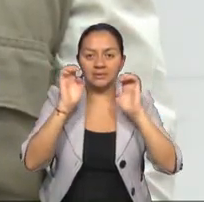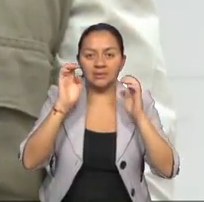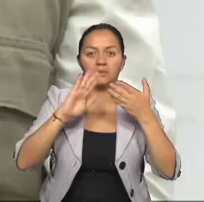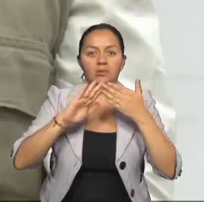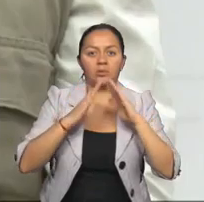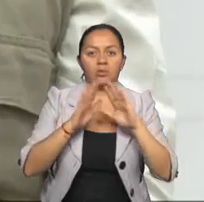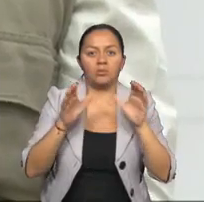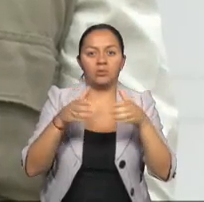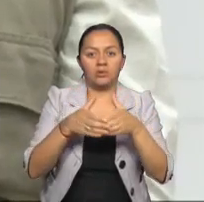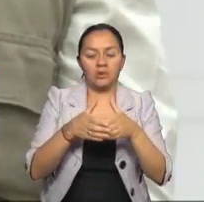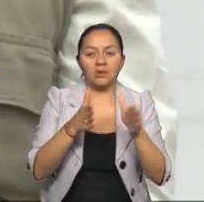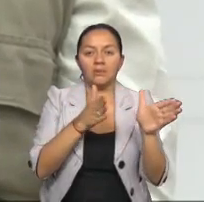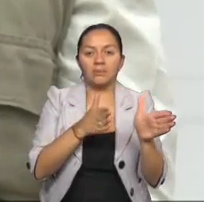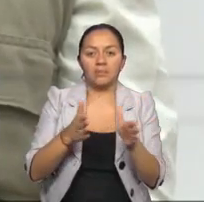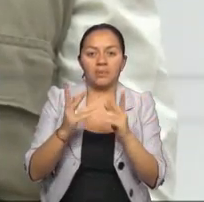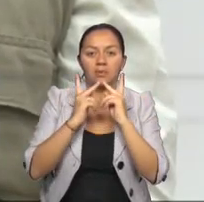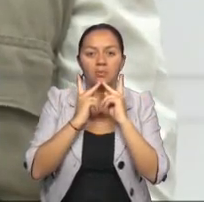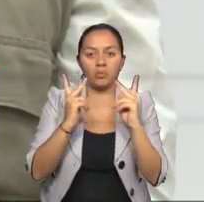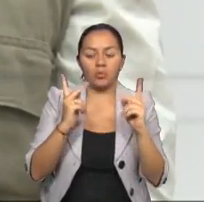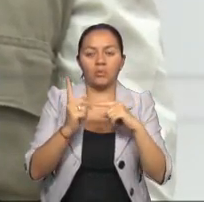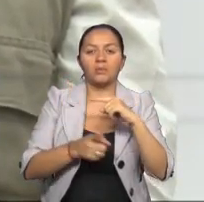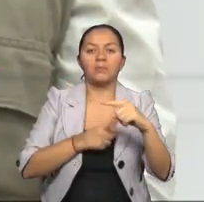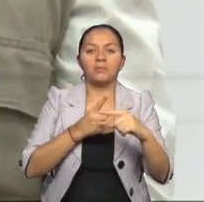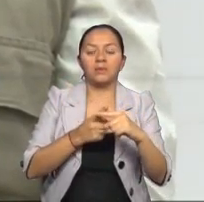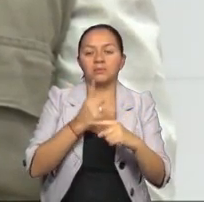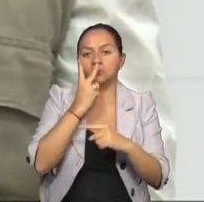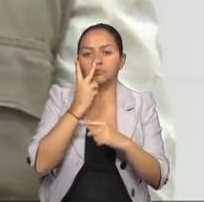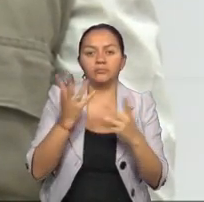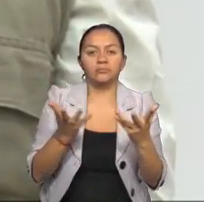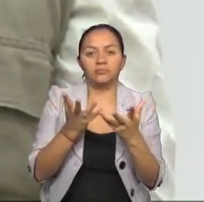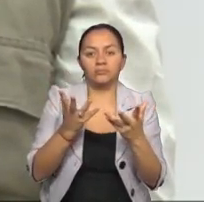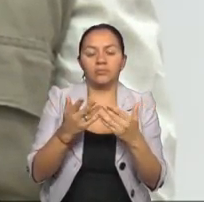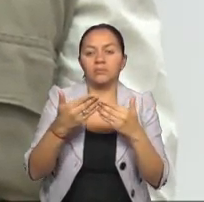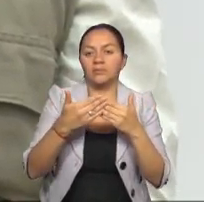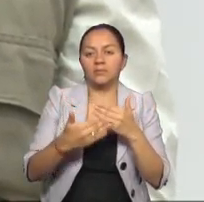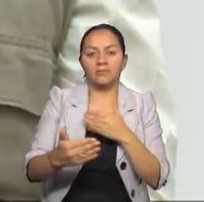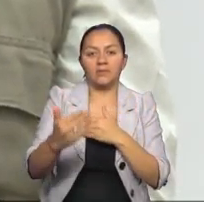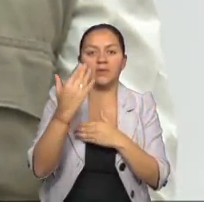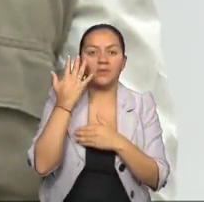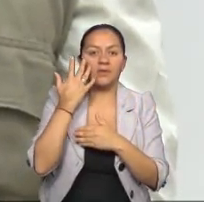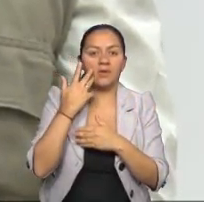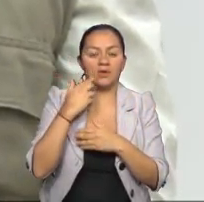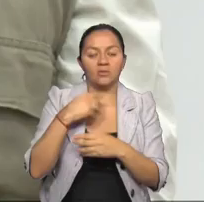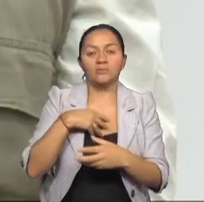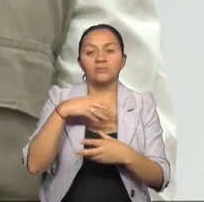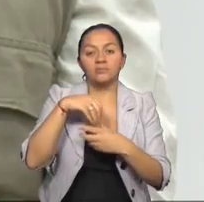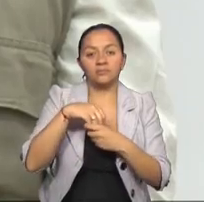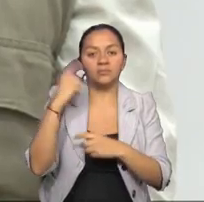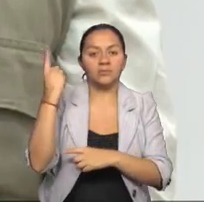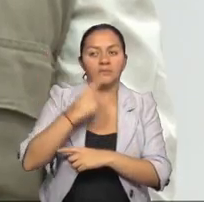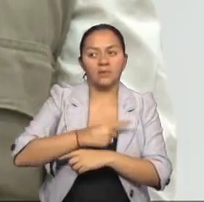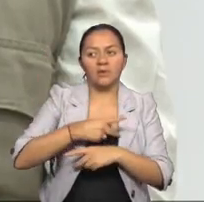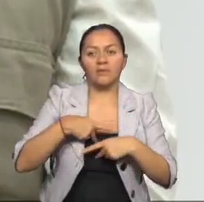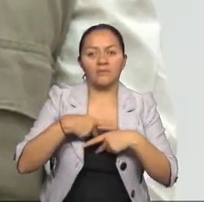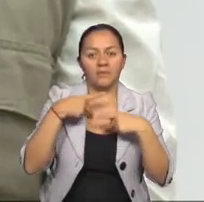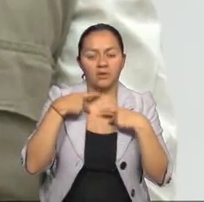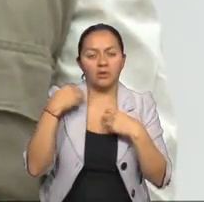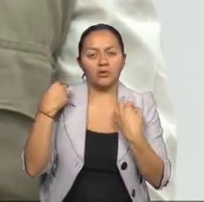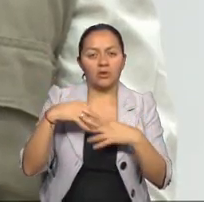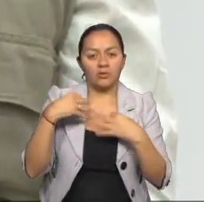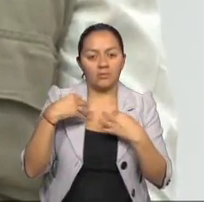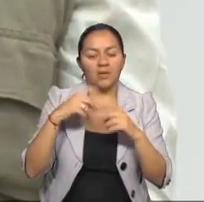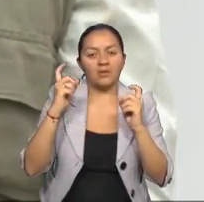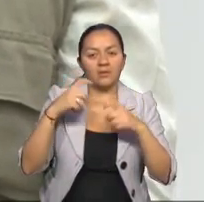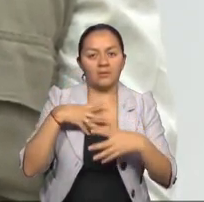políticas públicas pero aterrizados en donde en lo cotidiano javier en la vida cotidiana es donde hay que